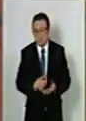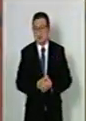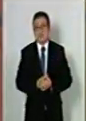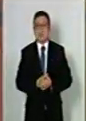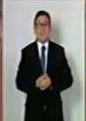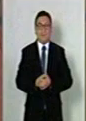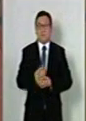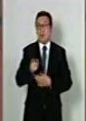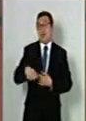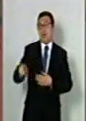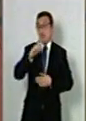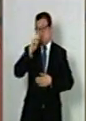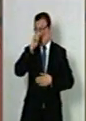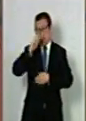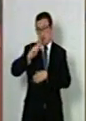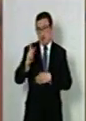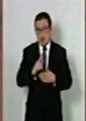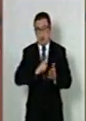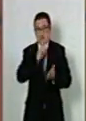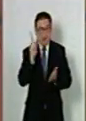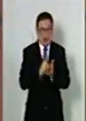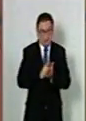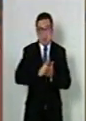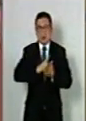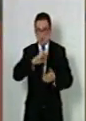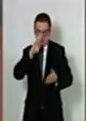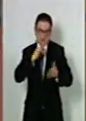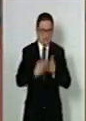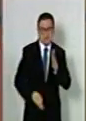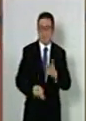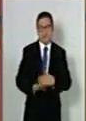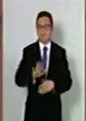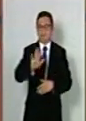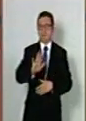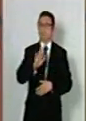mayores violadores y los mayores delincuentes. Perdóneme,